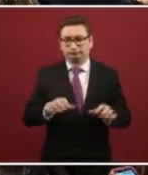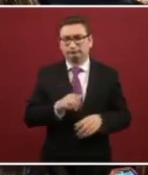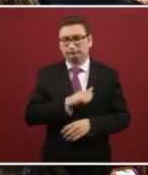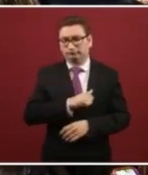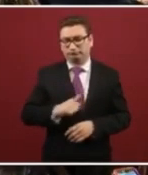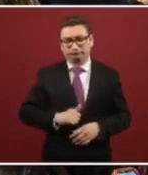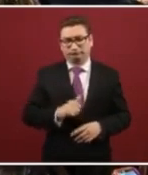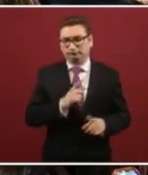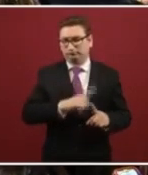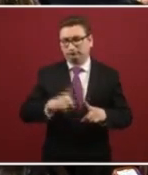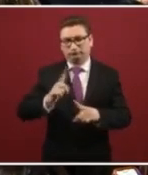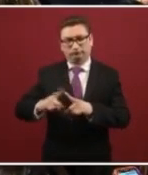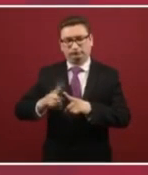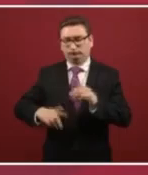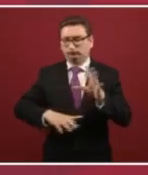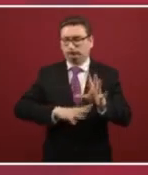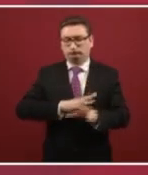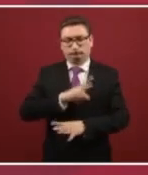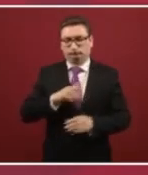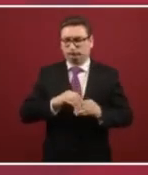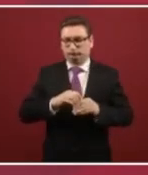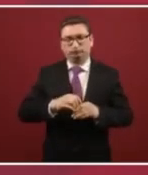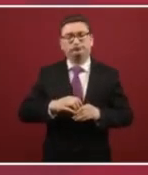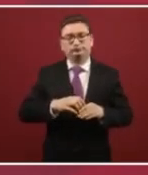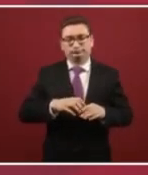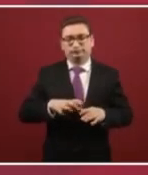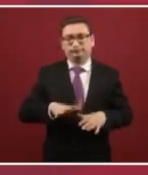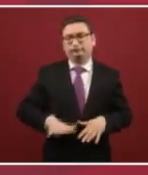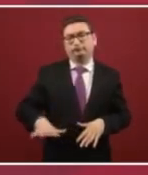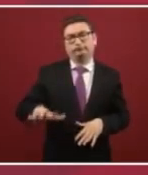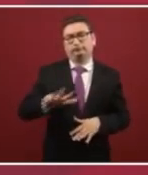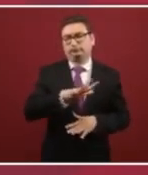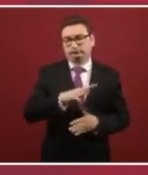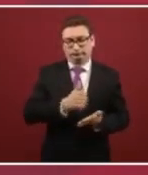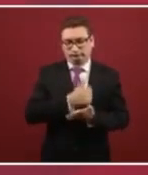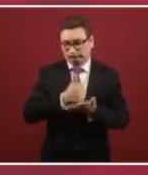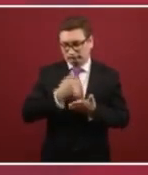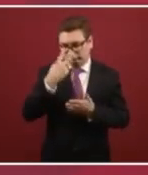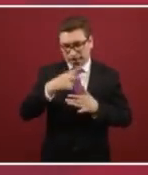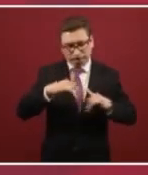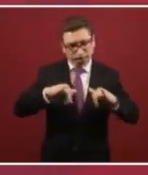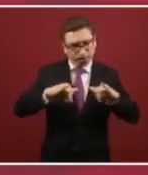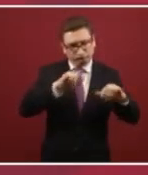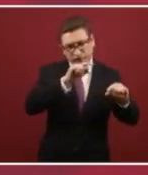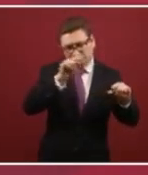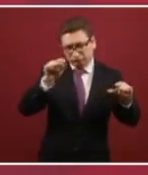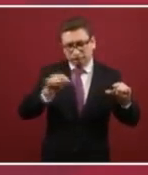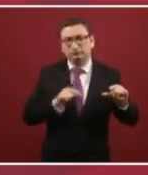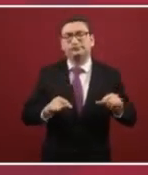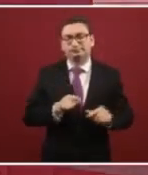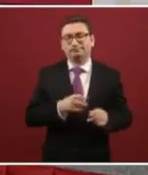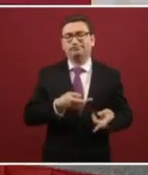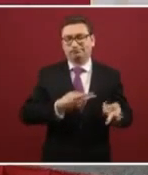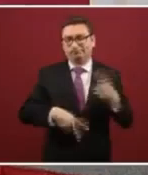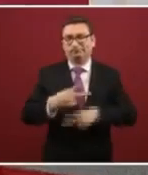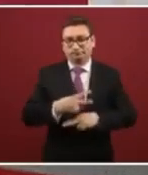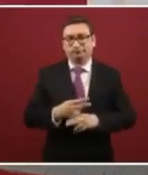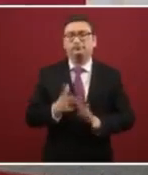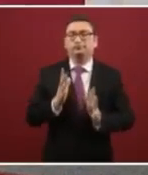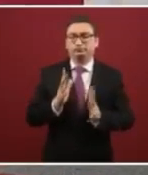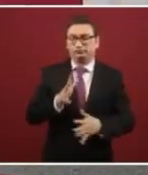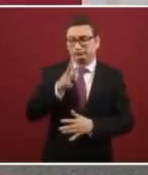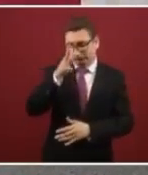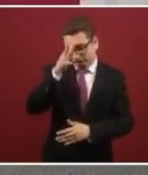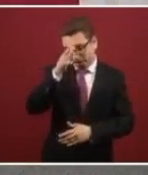el territorio de la ciudad de mexico en la conferencia de prensa el presidente andrés manuel lópez obrador